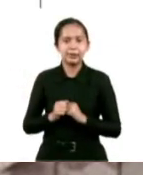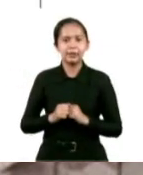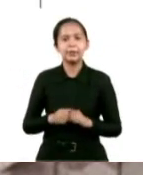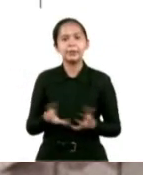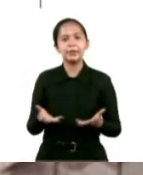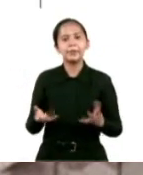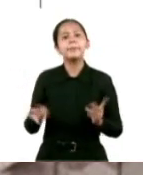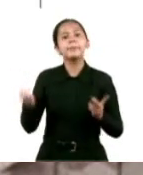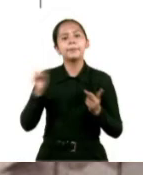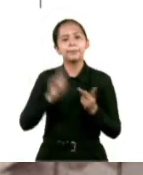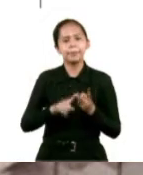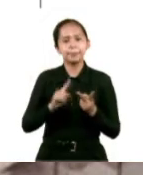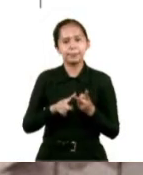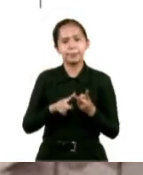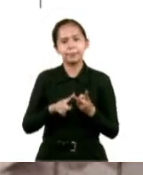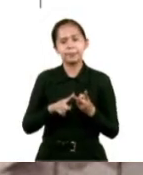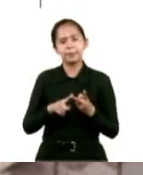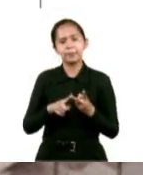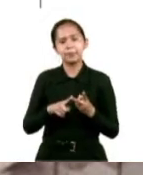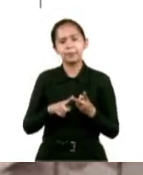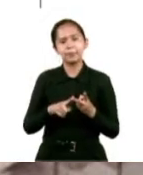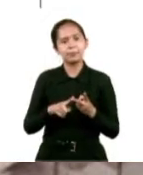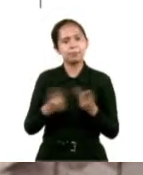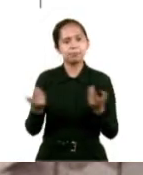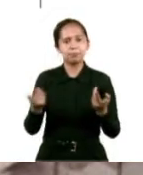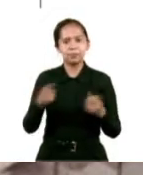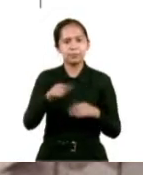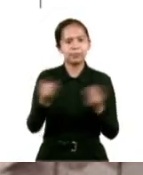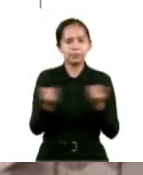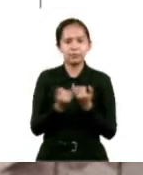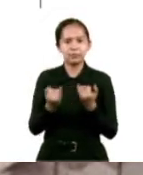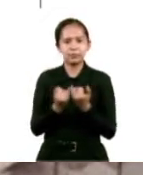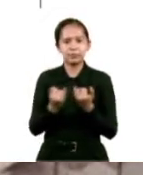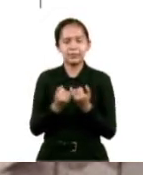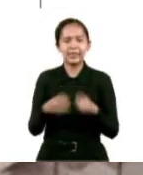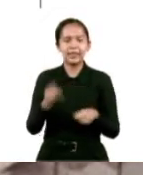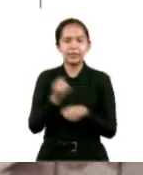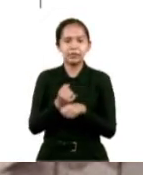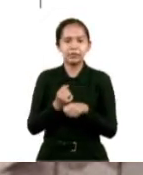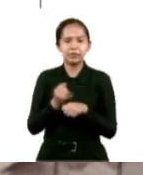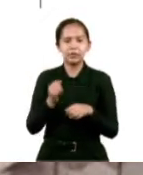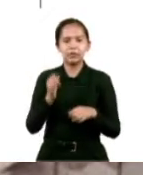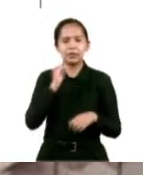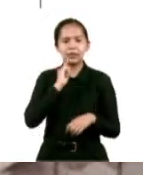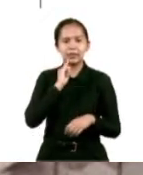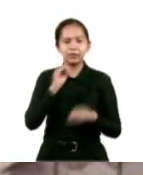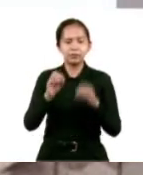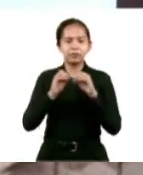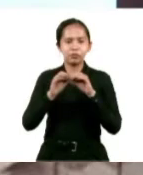DNB. Adelante. Igual es parte de la información que viene integrada.